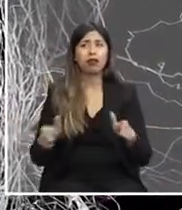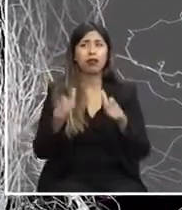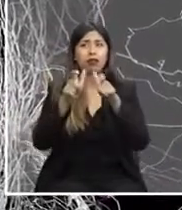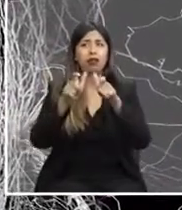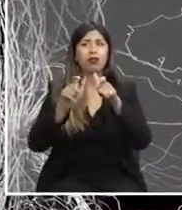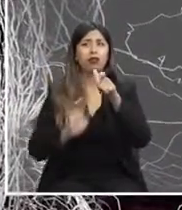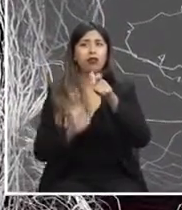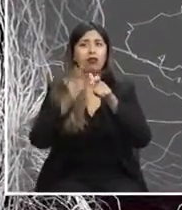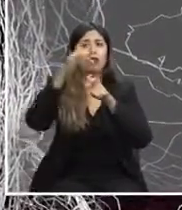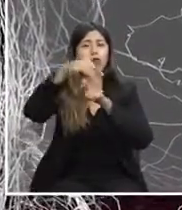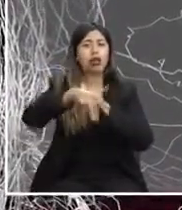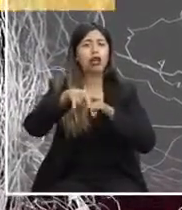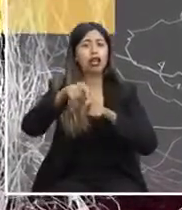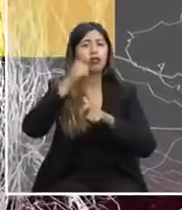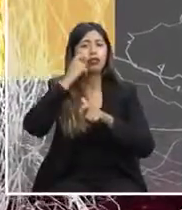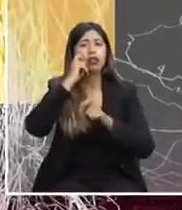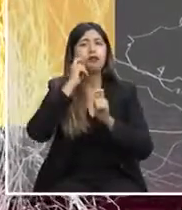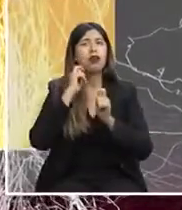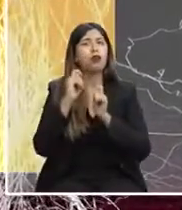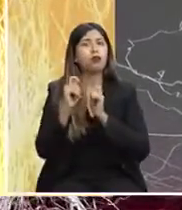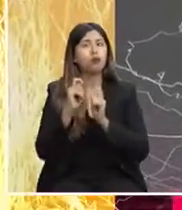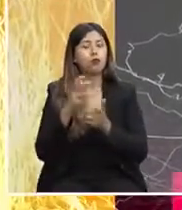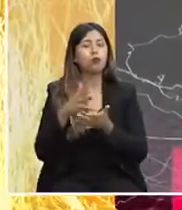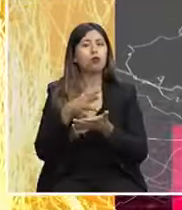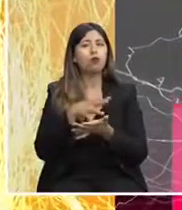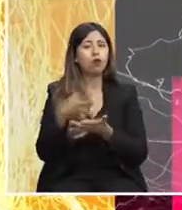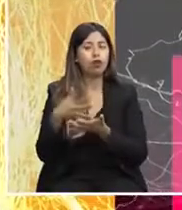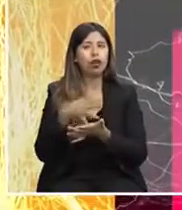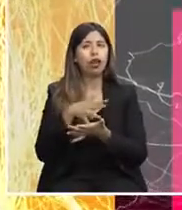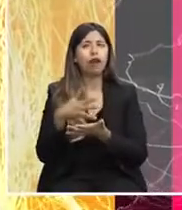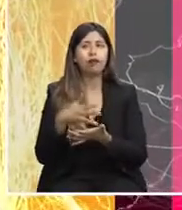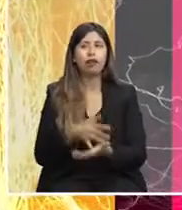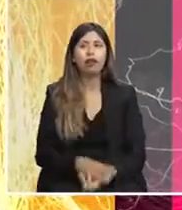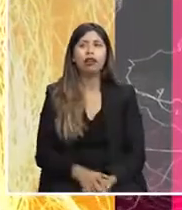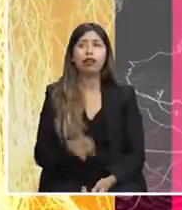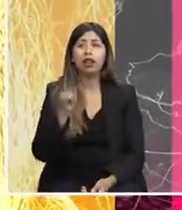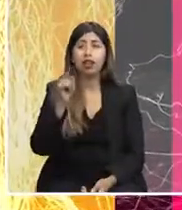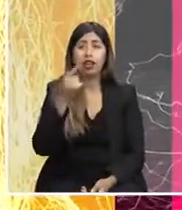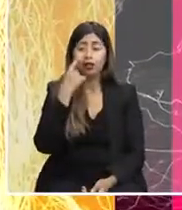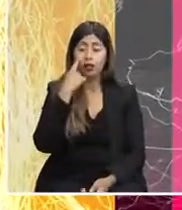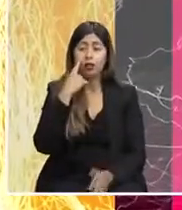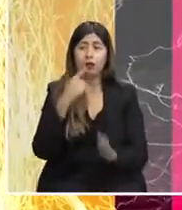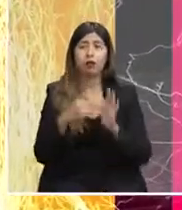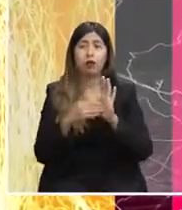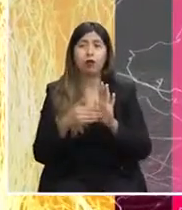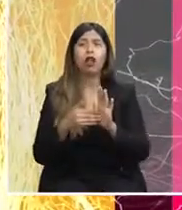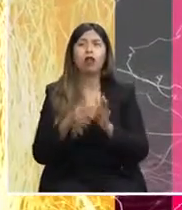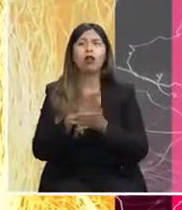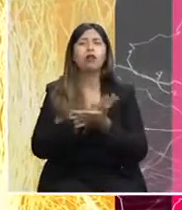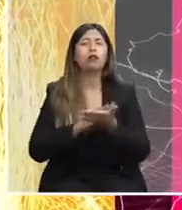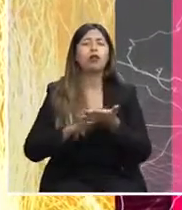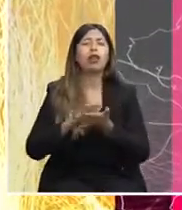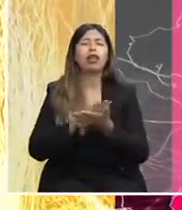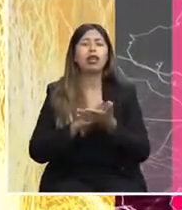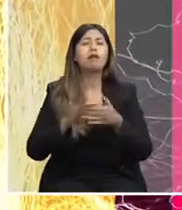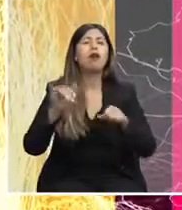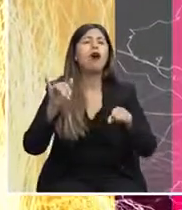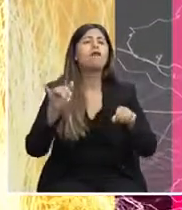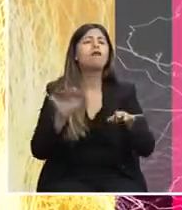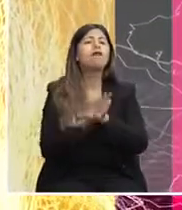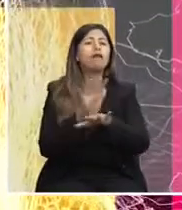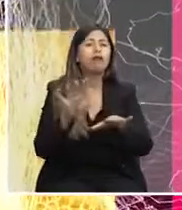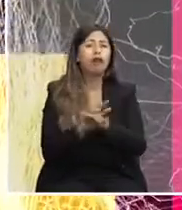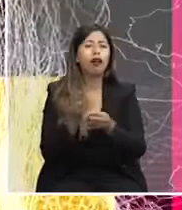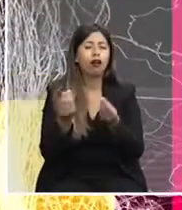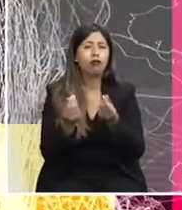volcánicas. Eso nos vuelve altamente vulnerables. Acá estoy mostrando ahora una simulación, por ejemplo, de cómo ocurrirían los lajares